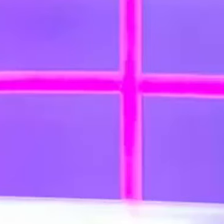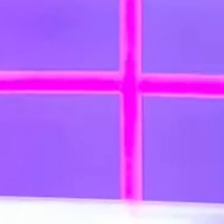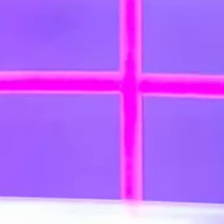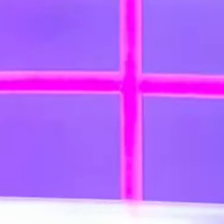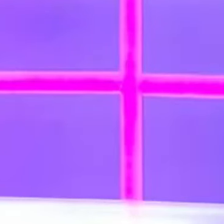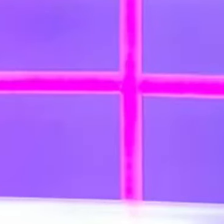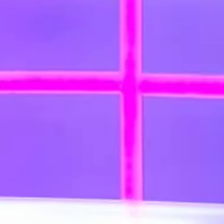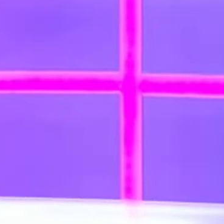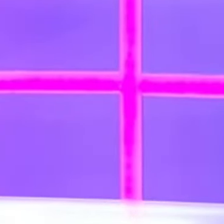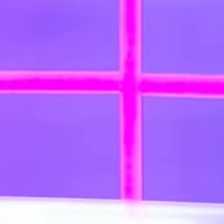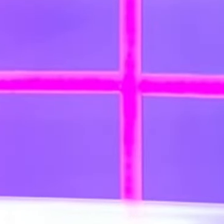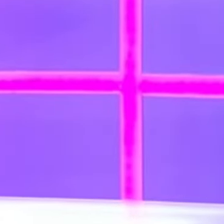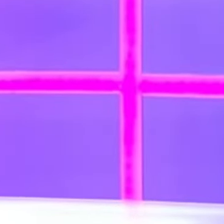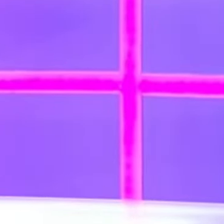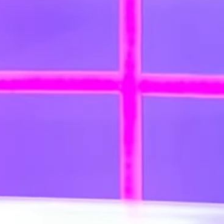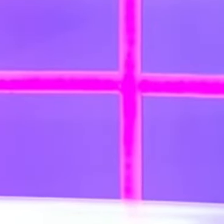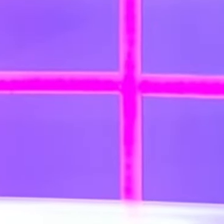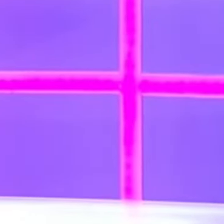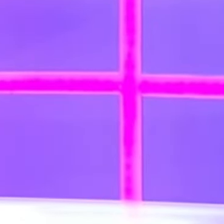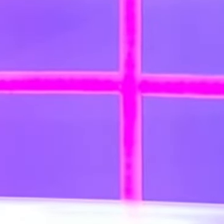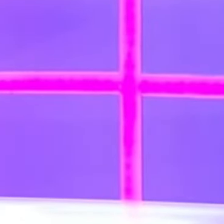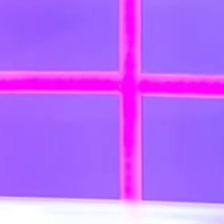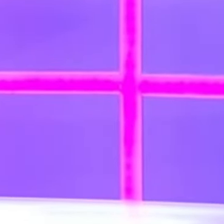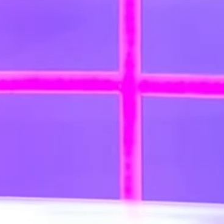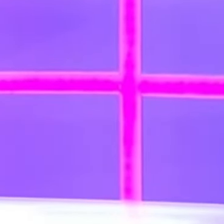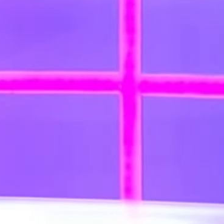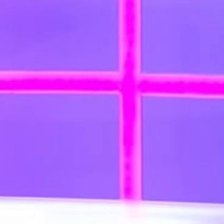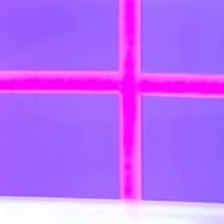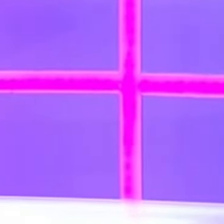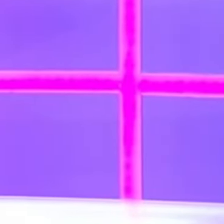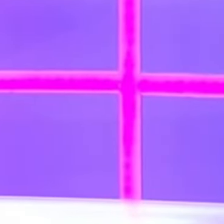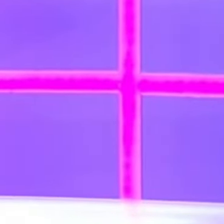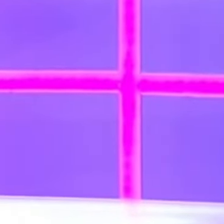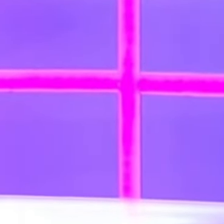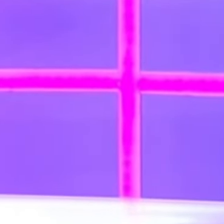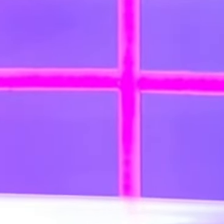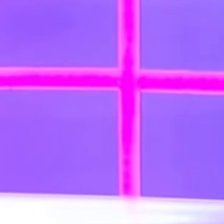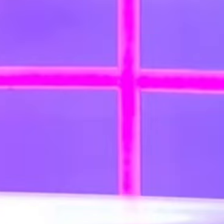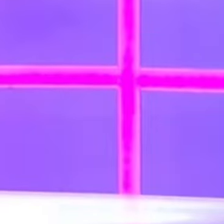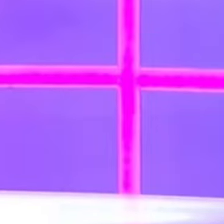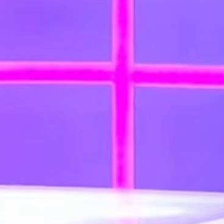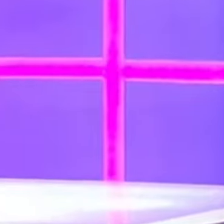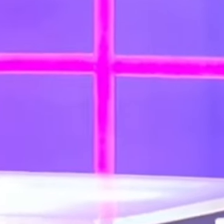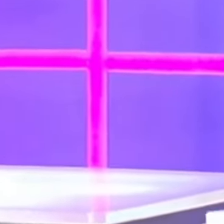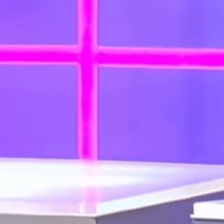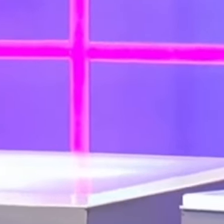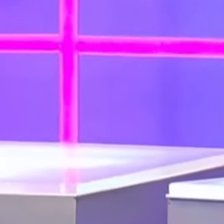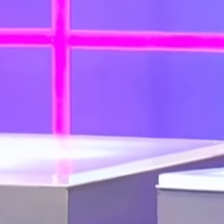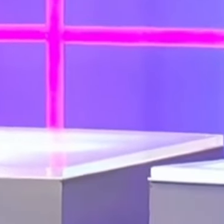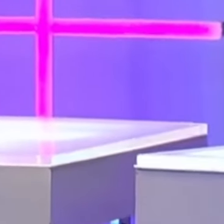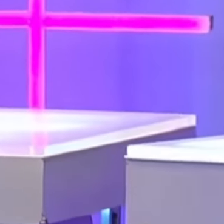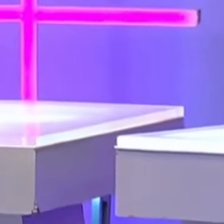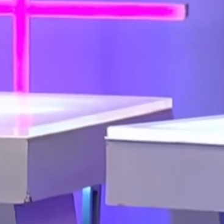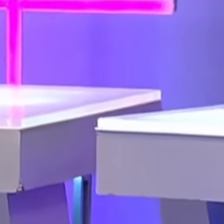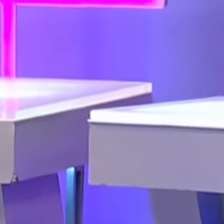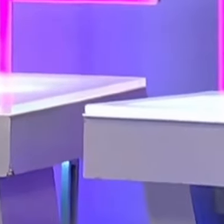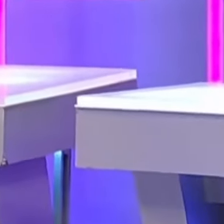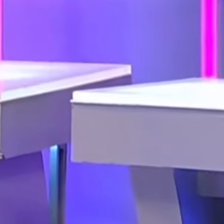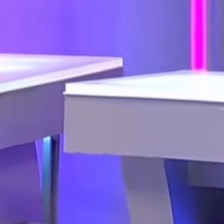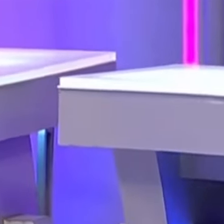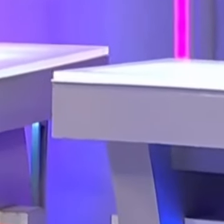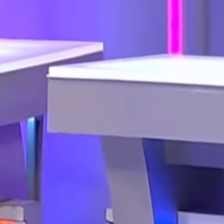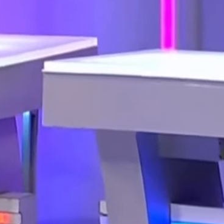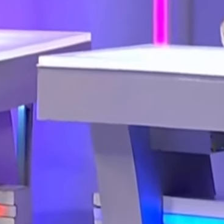No le cojamos miedo este convenio, señores. De verdad, no le cojamos miedo. No le cojamos miedo, porque va a ser incluso beneficioso para todos nosotros.